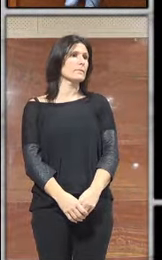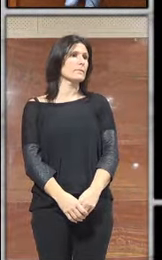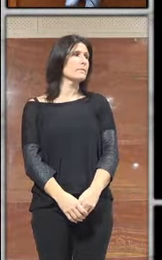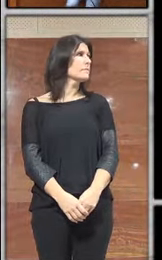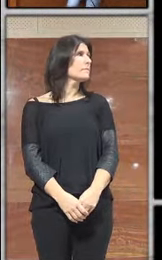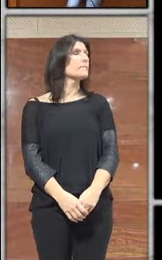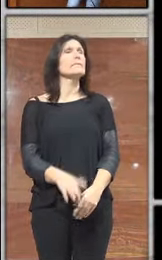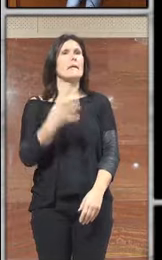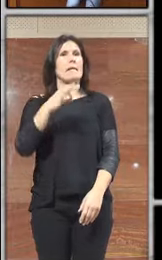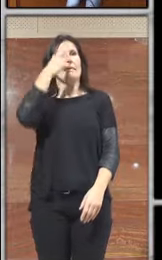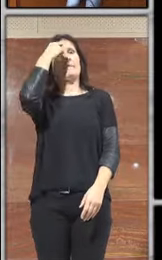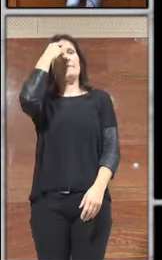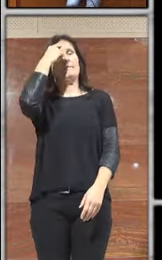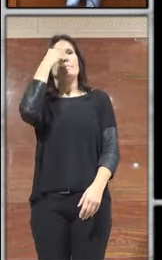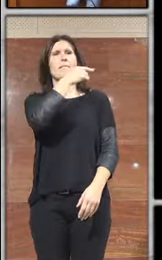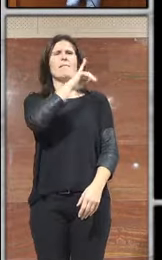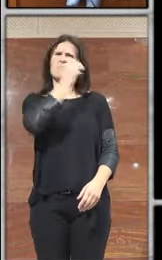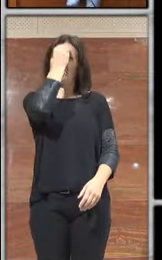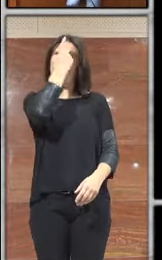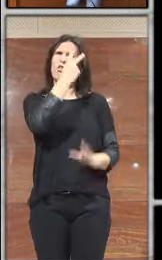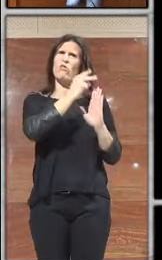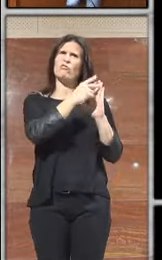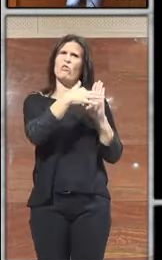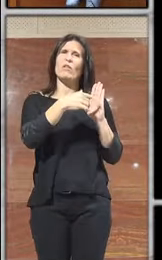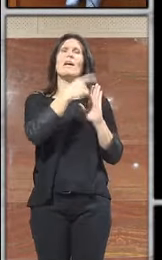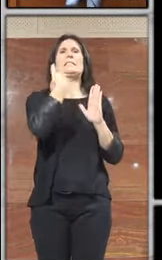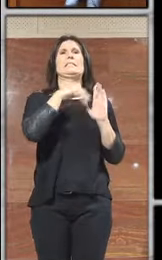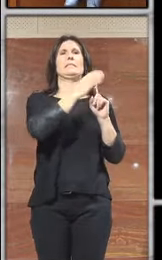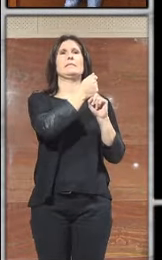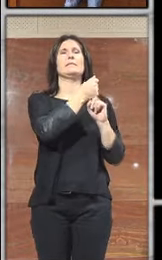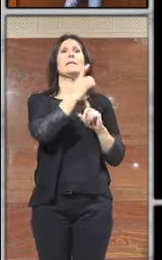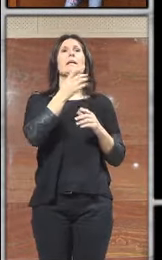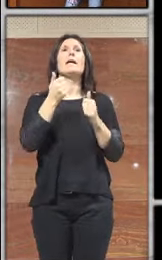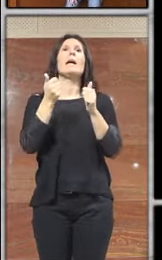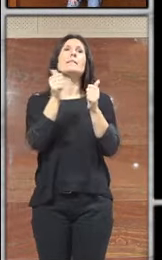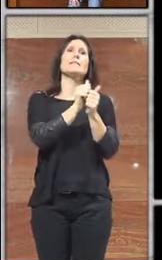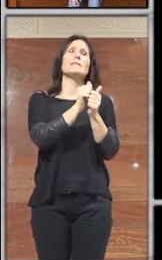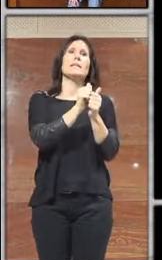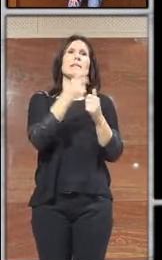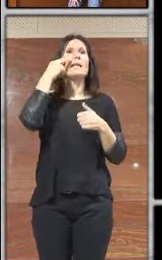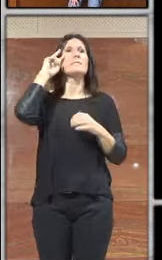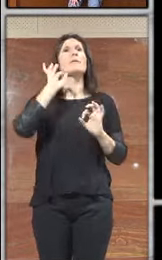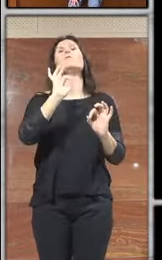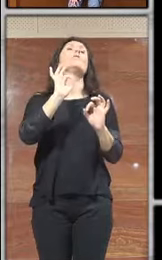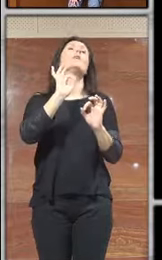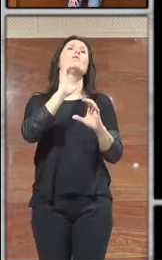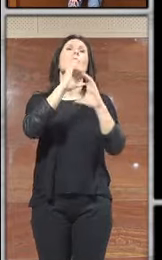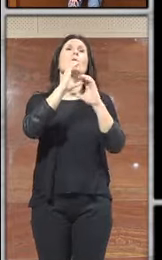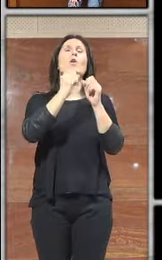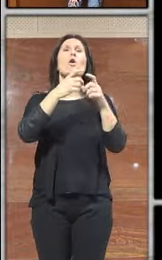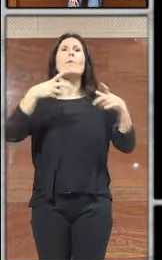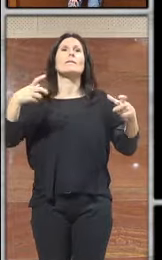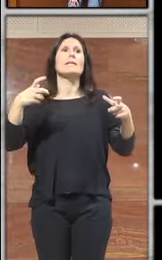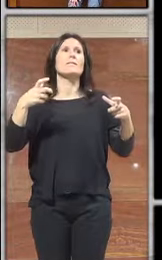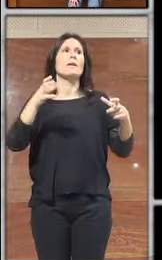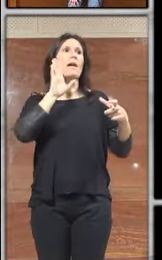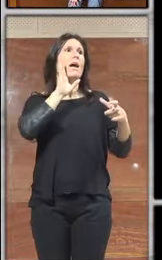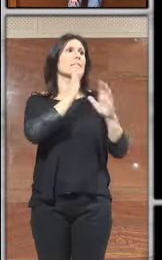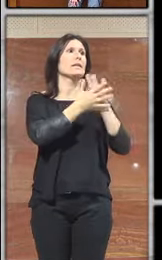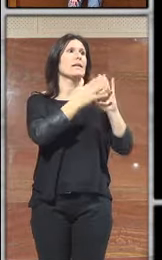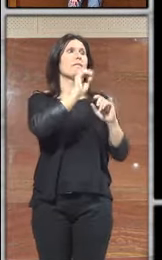Ah, aquí, yo digo, habían dos. Luego, el asistente experto en comunicación aumentativa, yo creo que va un poco en la línea de lo que comentaba antes